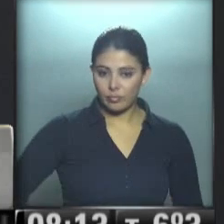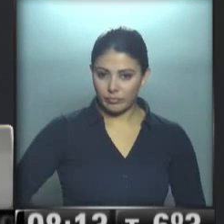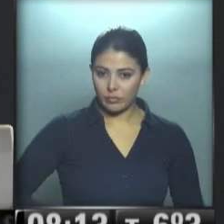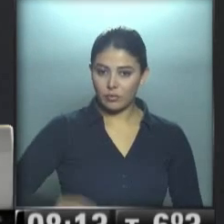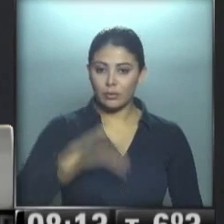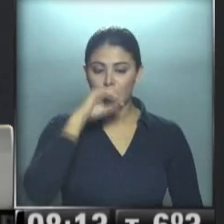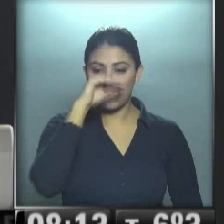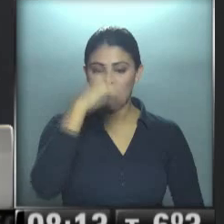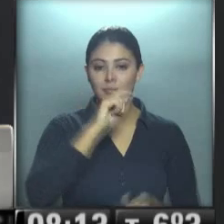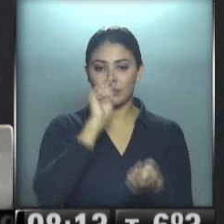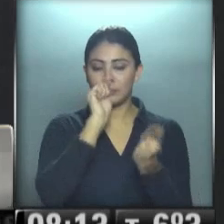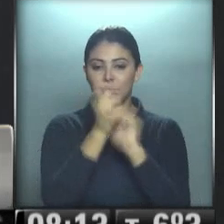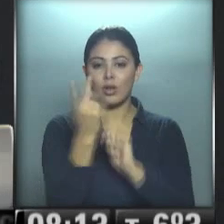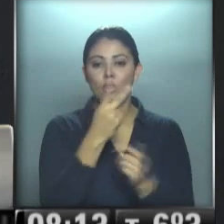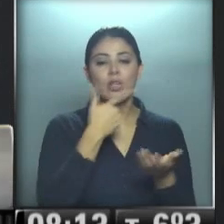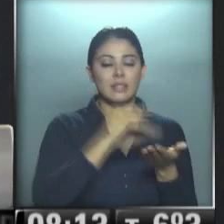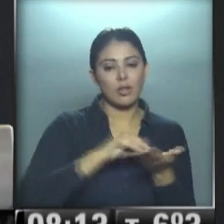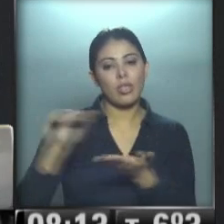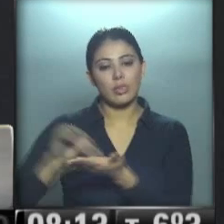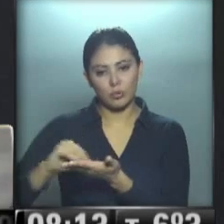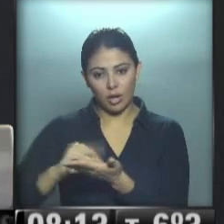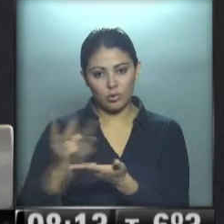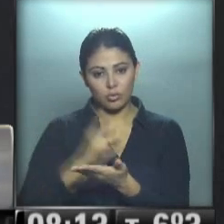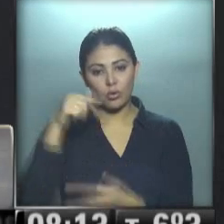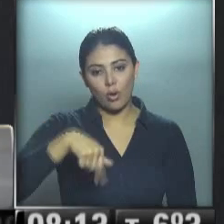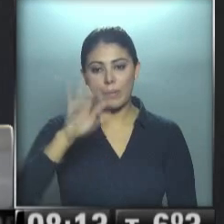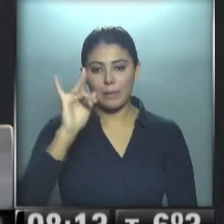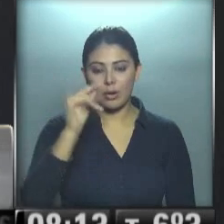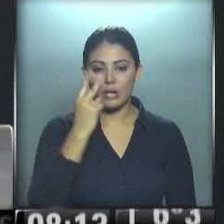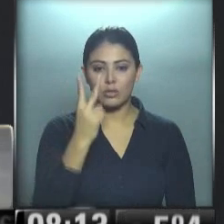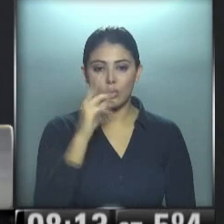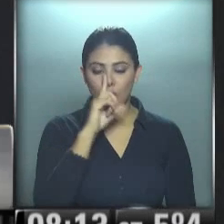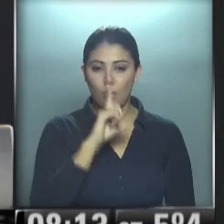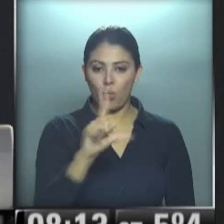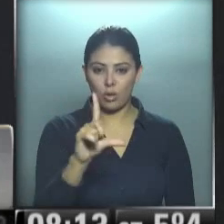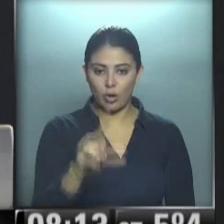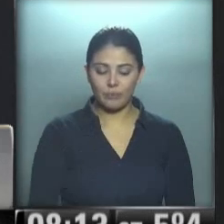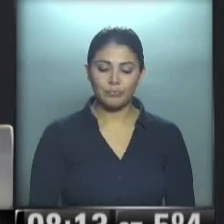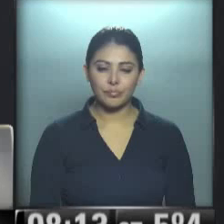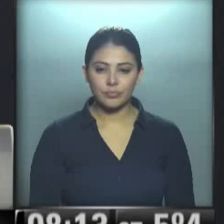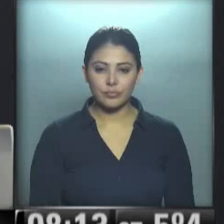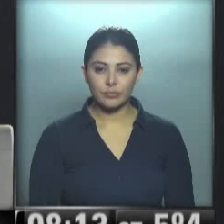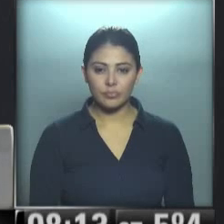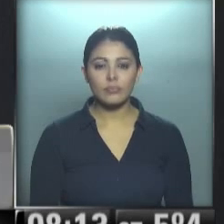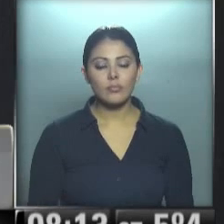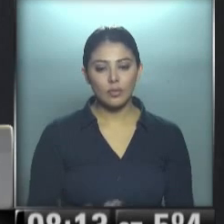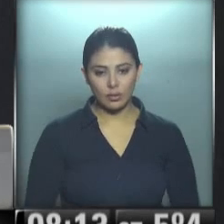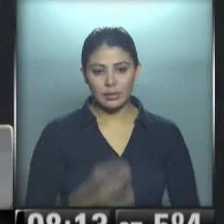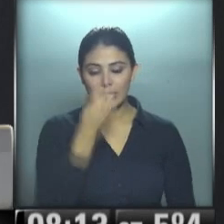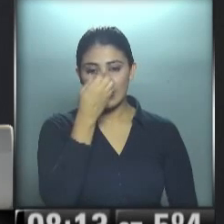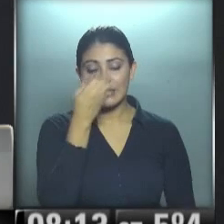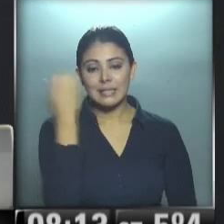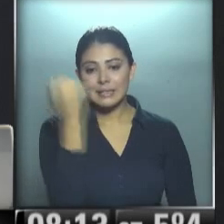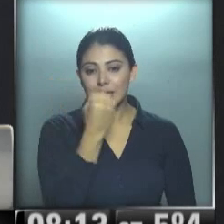prolífica en ambas cámaras para este día miércoles 2 de julio en este sentido se tratará desde